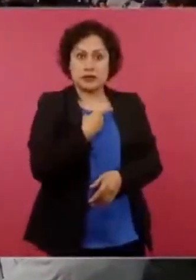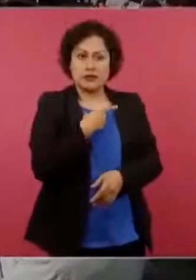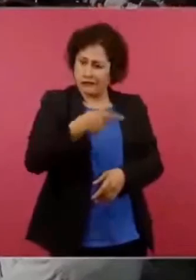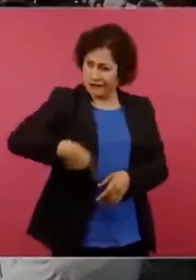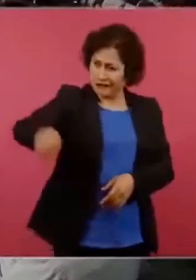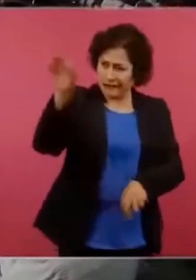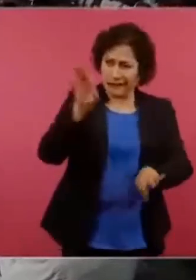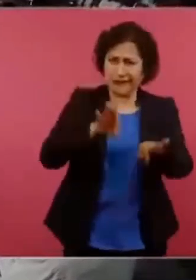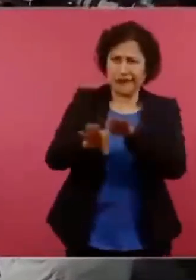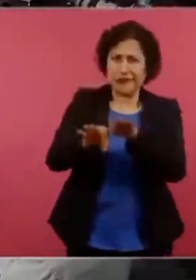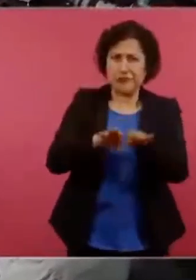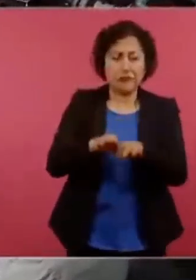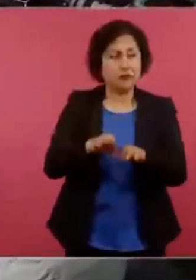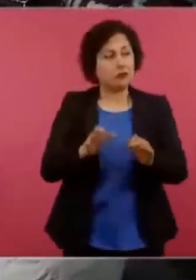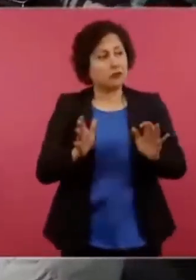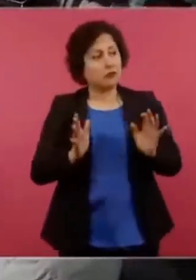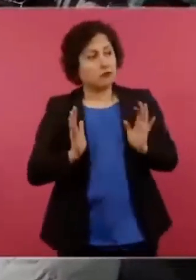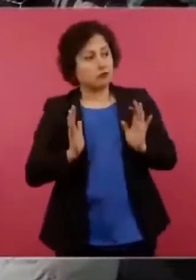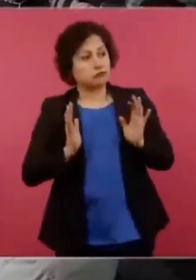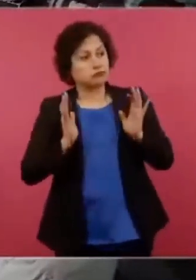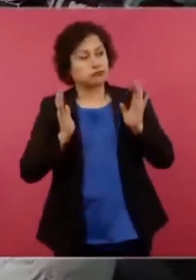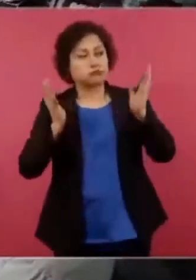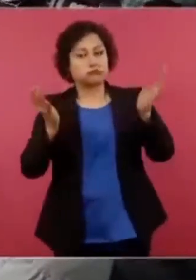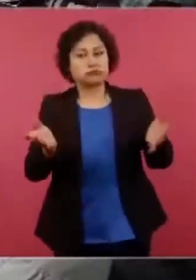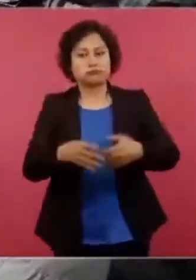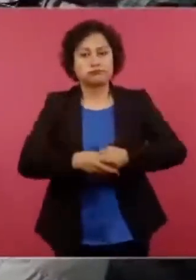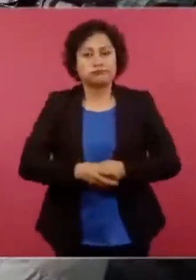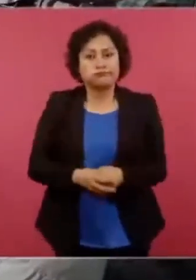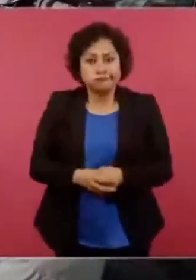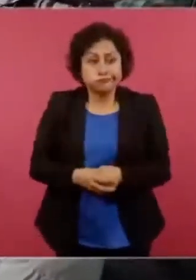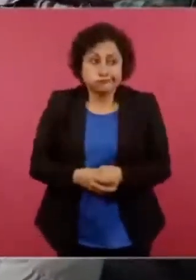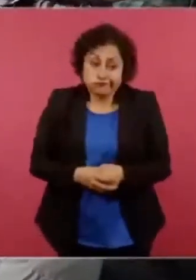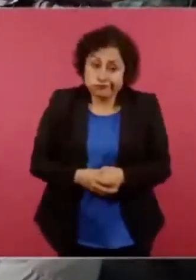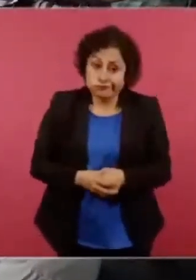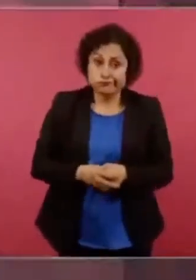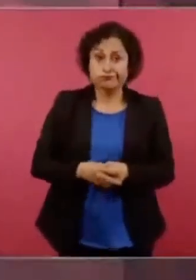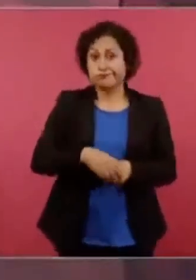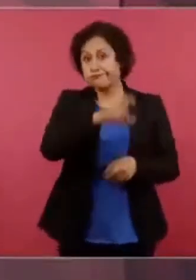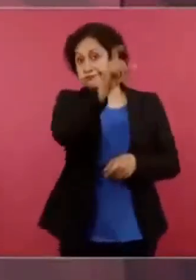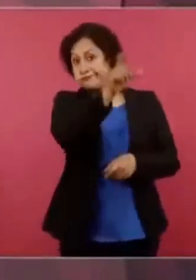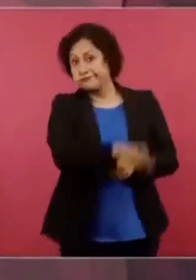es algo extraño. Así piensan